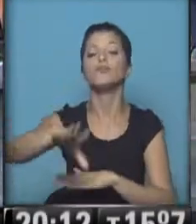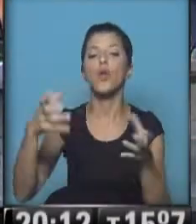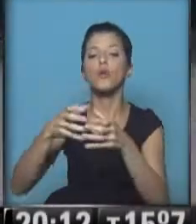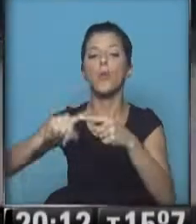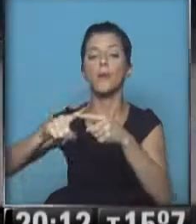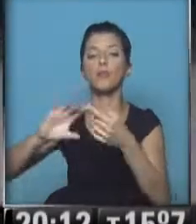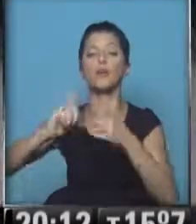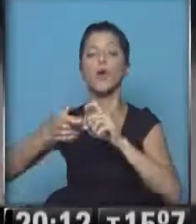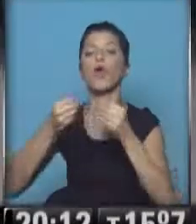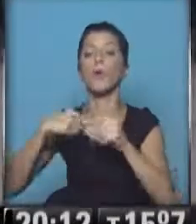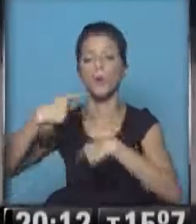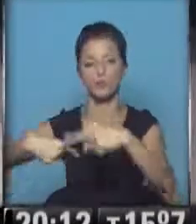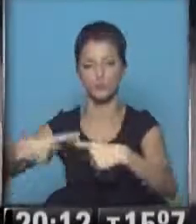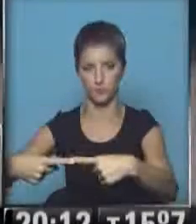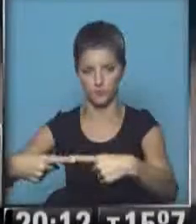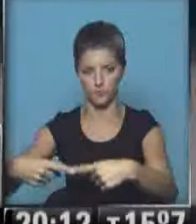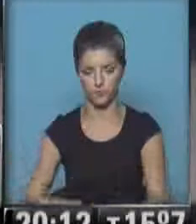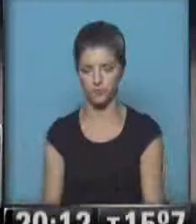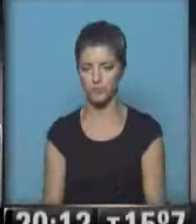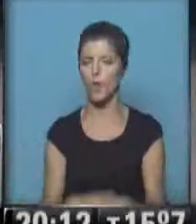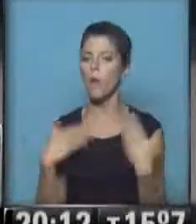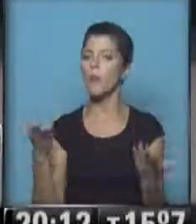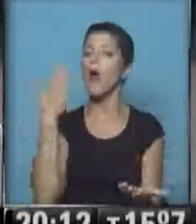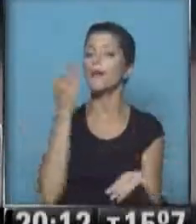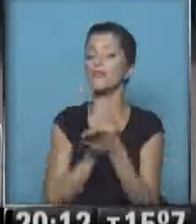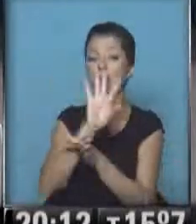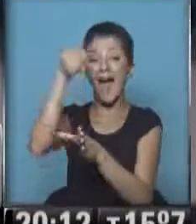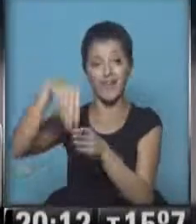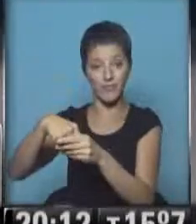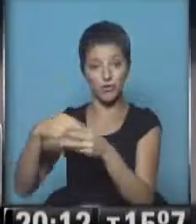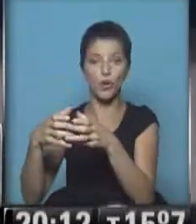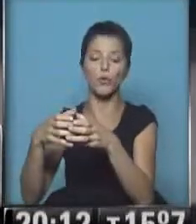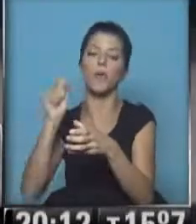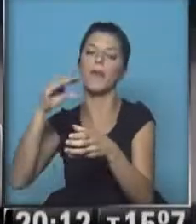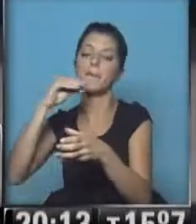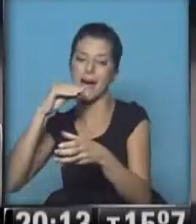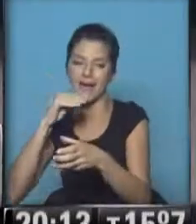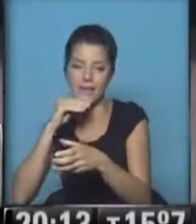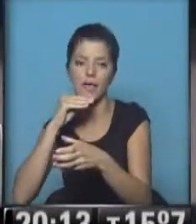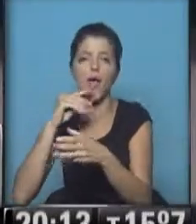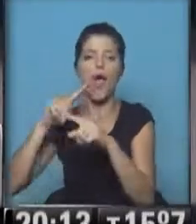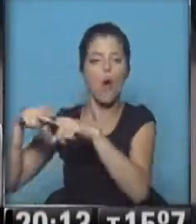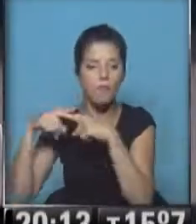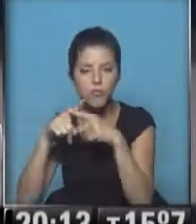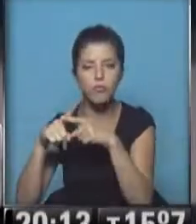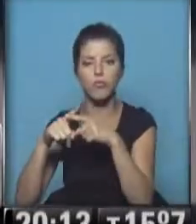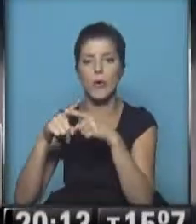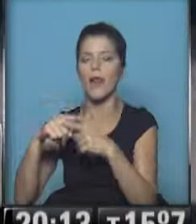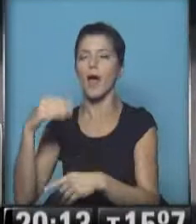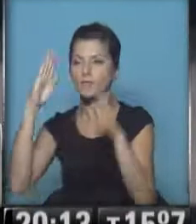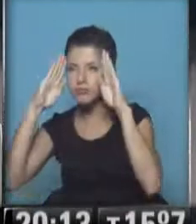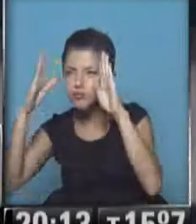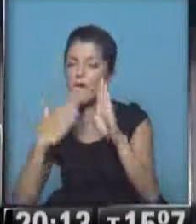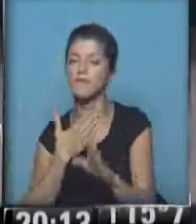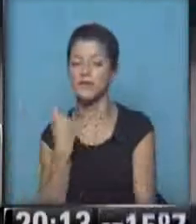louis y bueno se puede hablar mucho de las internas que puede tener el machismo de las ambiciones que podría tener a